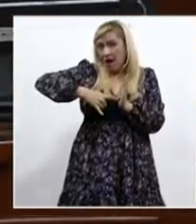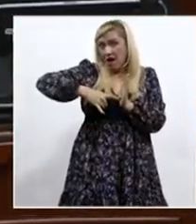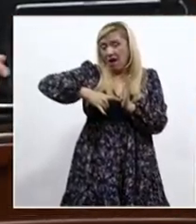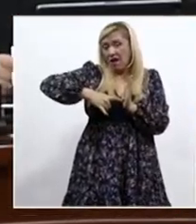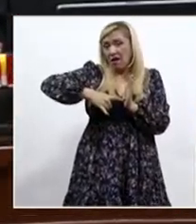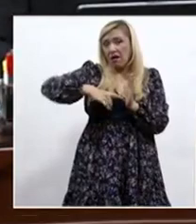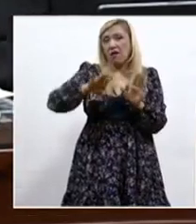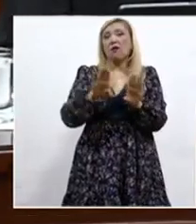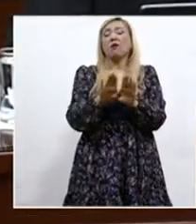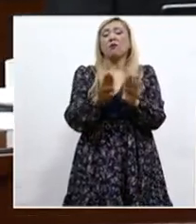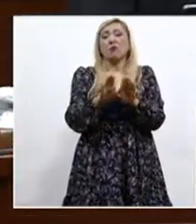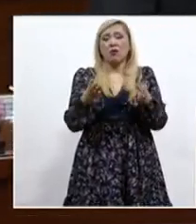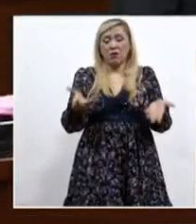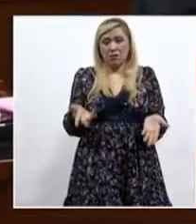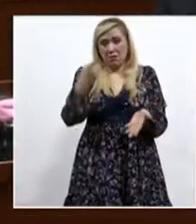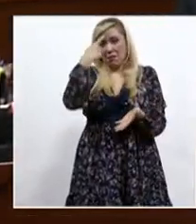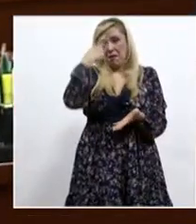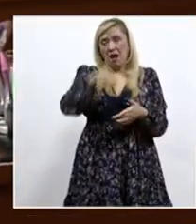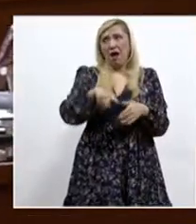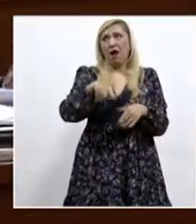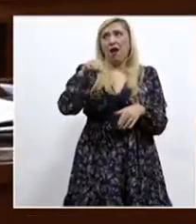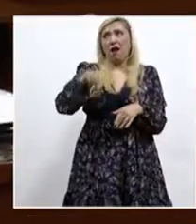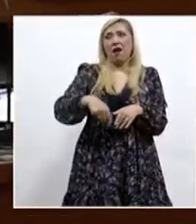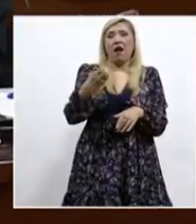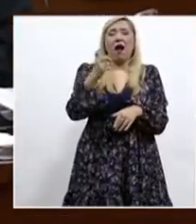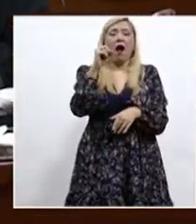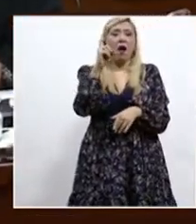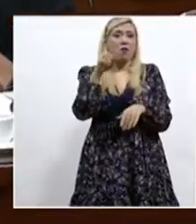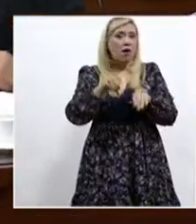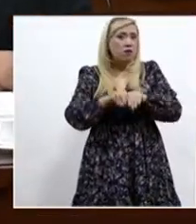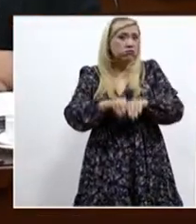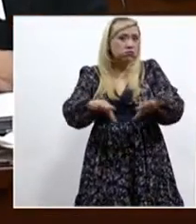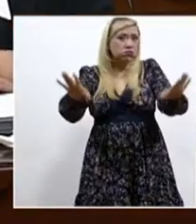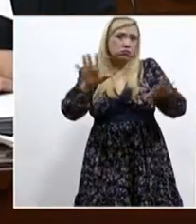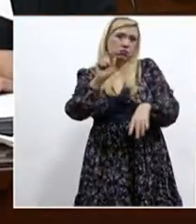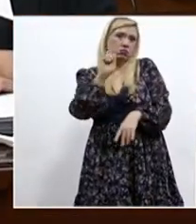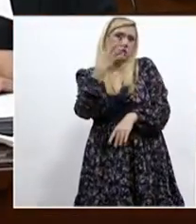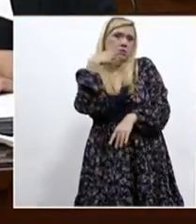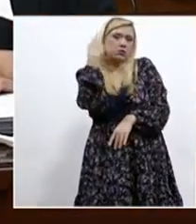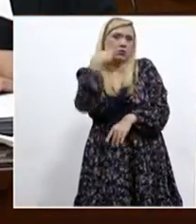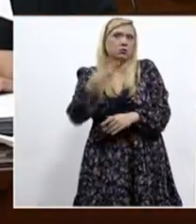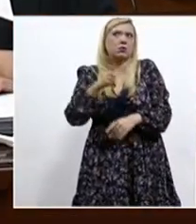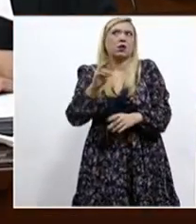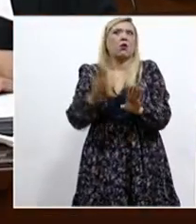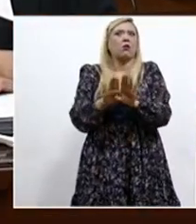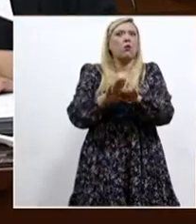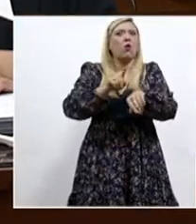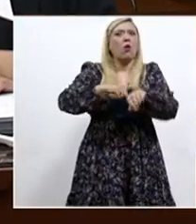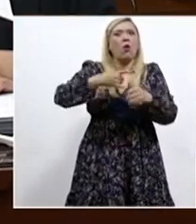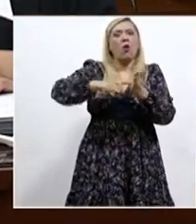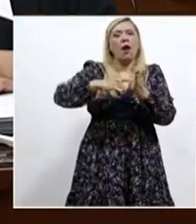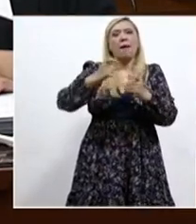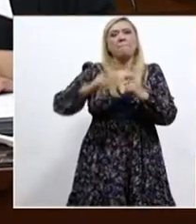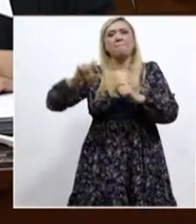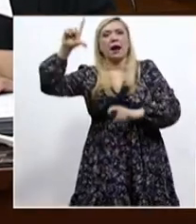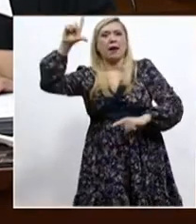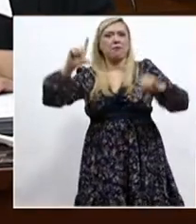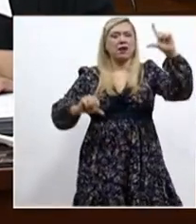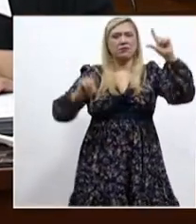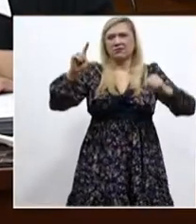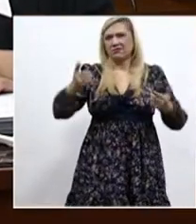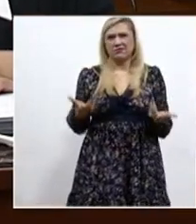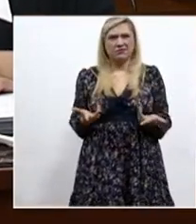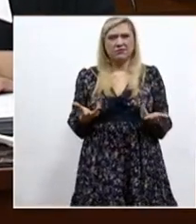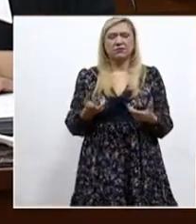el servicio. En la tercera acción de inconstitucionalidad, en el tercer asunto, que fue una acción de inconstitucionalidad también, que